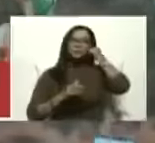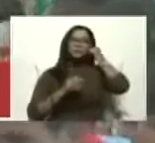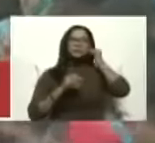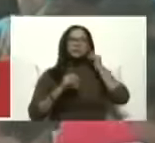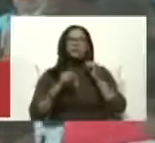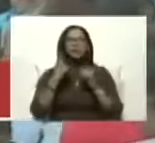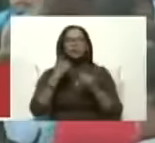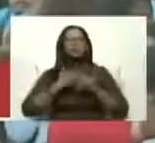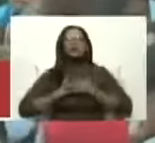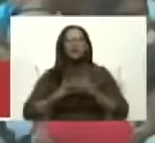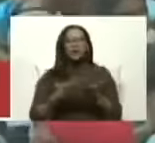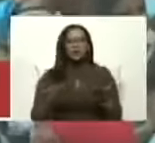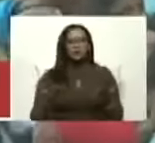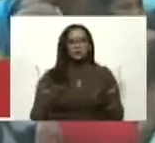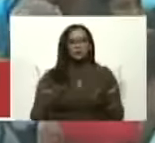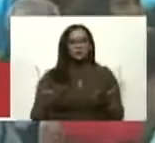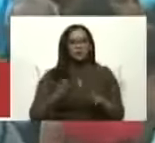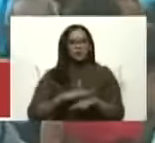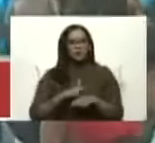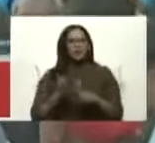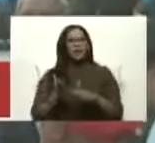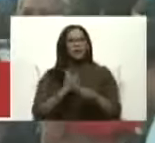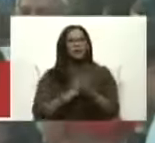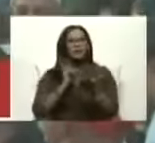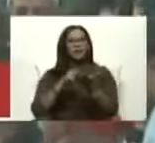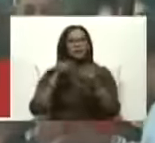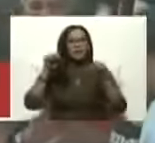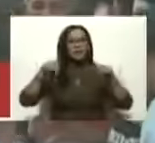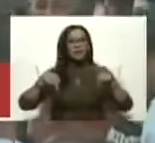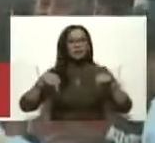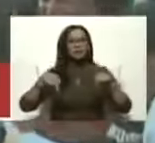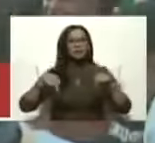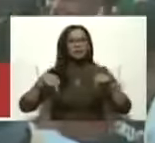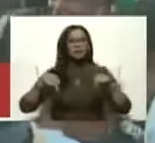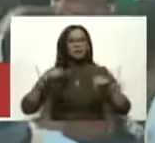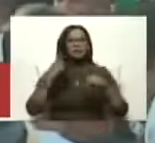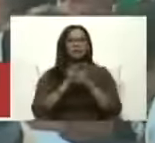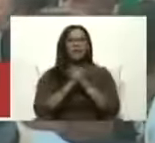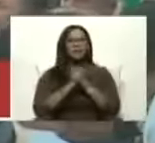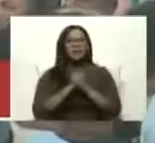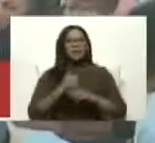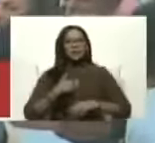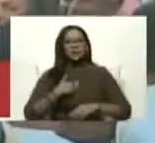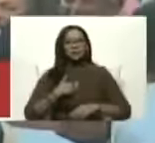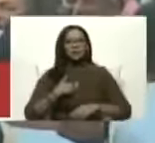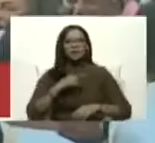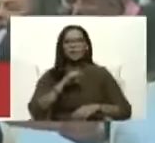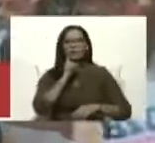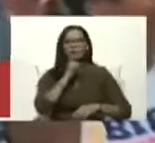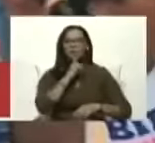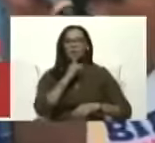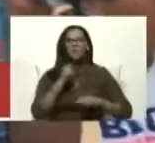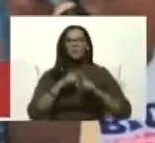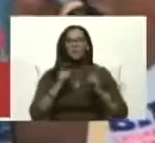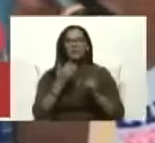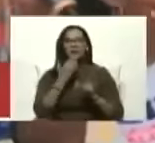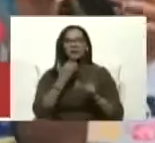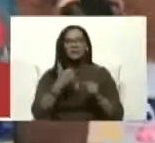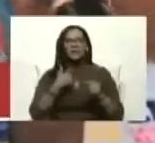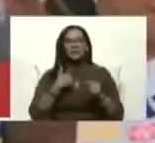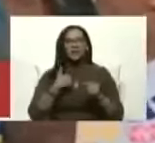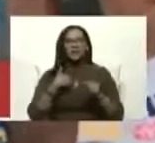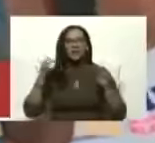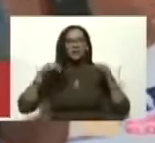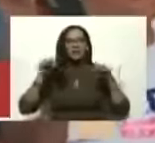un regalo, porque antes de venir para acá, un amigo mío, que no voy a decir quién es, pero que está cerca de mí en